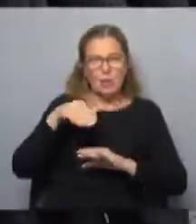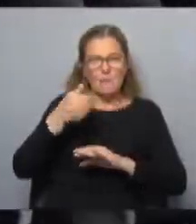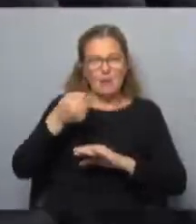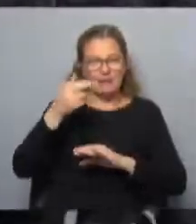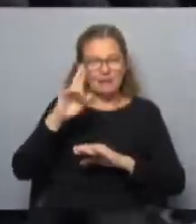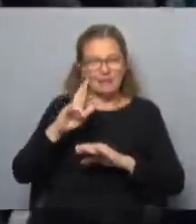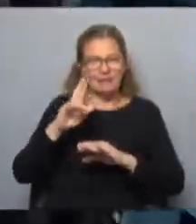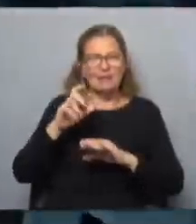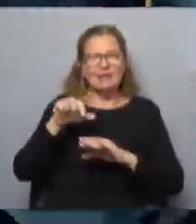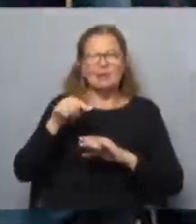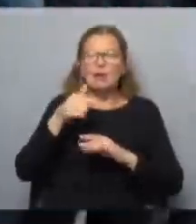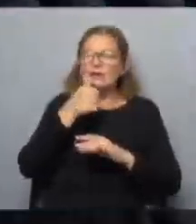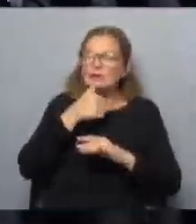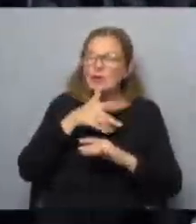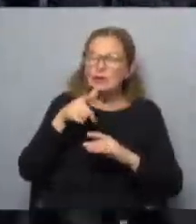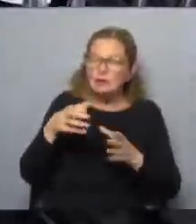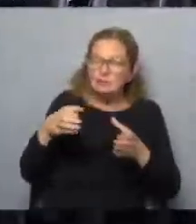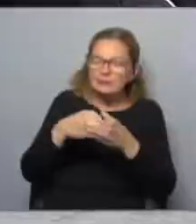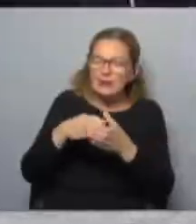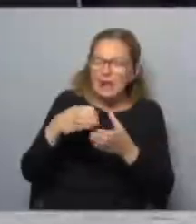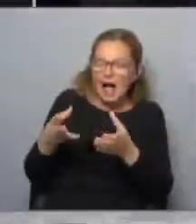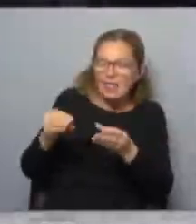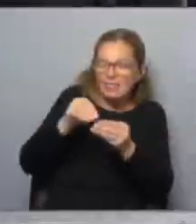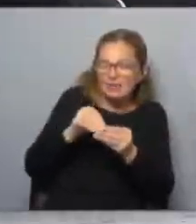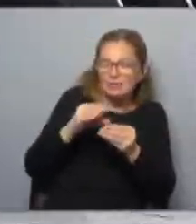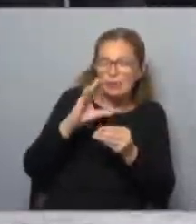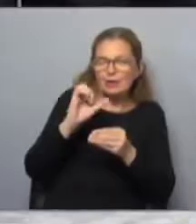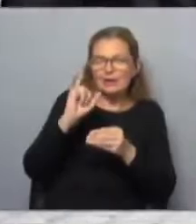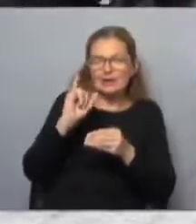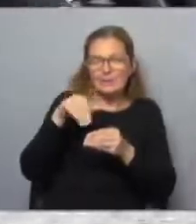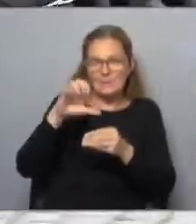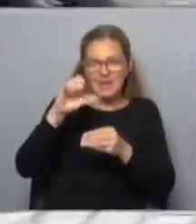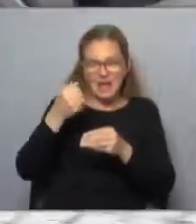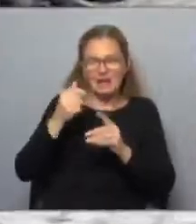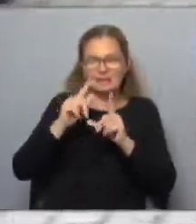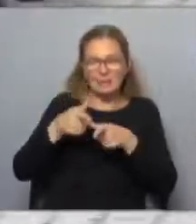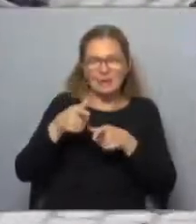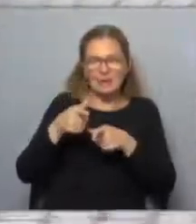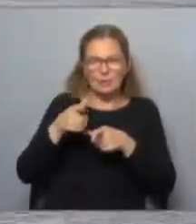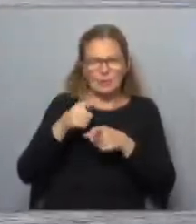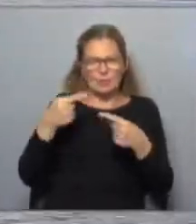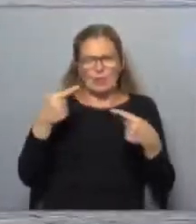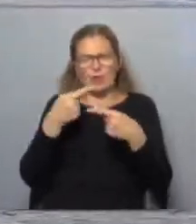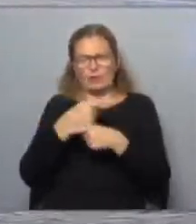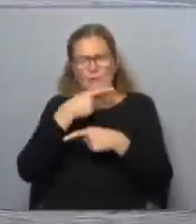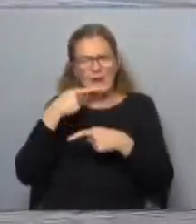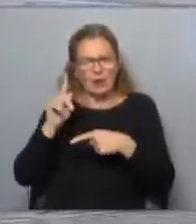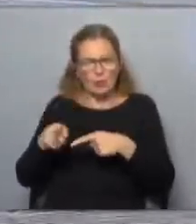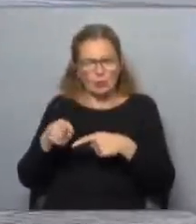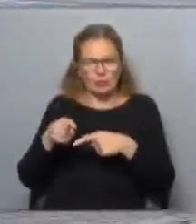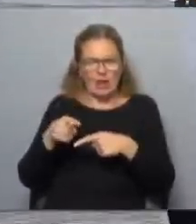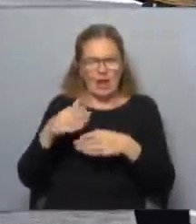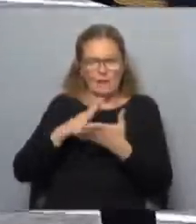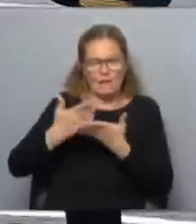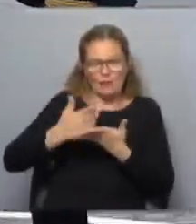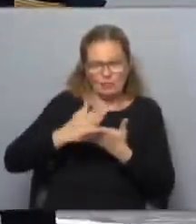invasión en sus territorios históricos incluida Crimea y que se estaba creando sistemáticamente una amenaza intolerable para Rusia directamente en sus